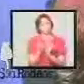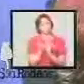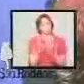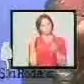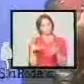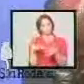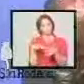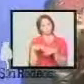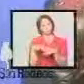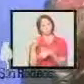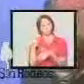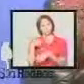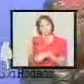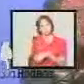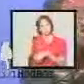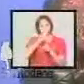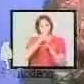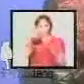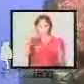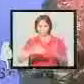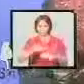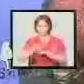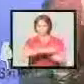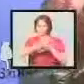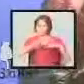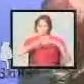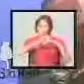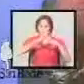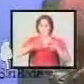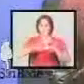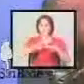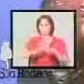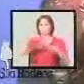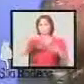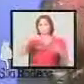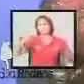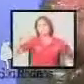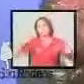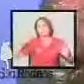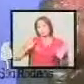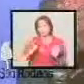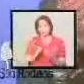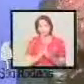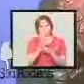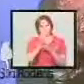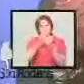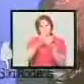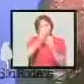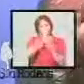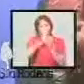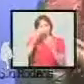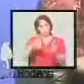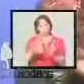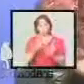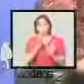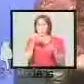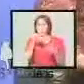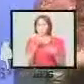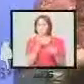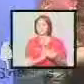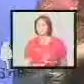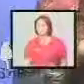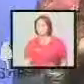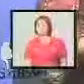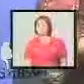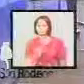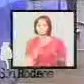los y las trabajadoras de este país en torno al banco, que en teoría es el banco de los trabajadores, ¿qué respuesta nos daría? Sí, yo